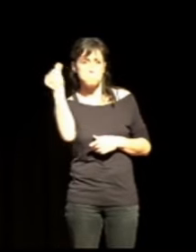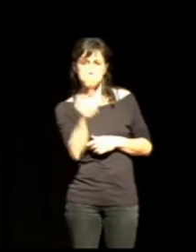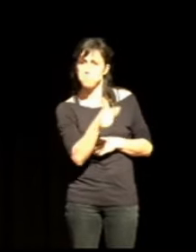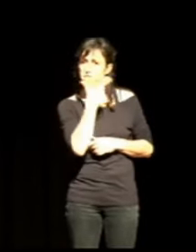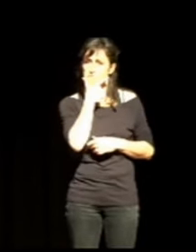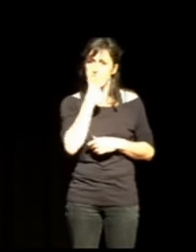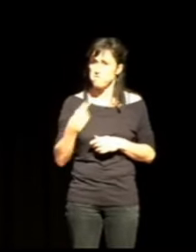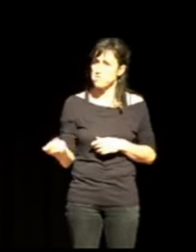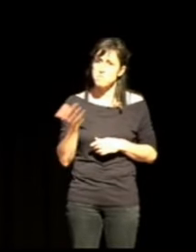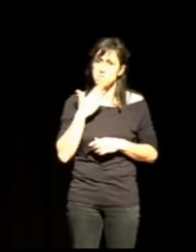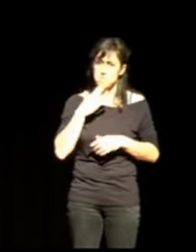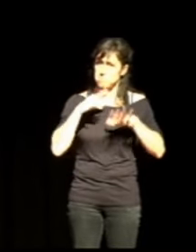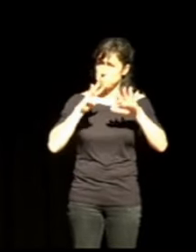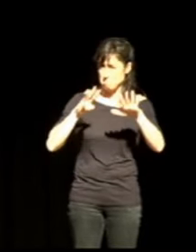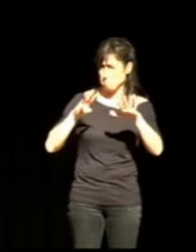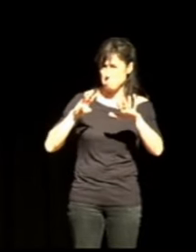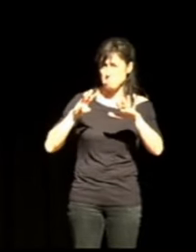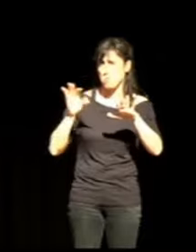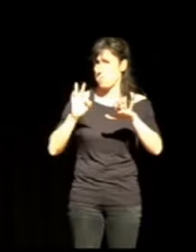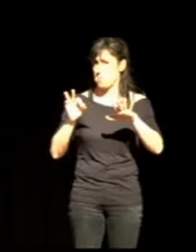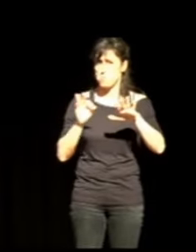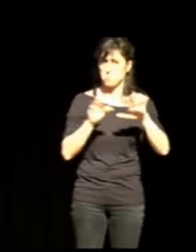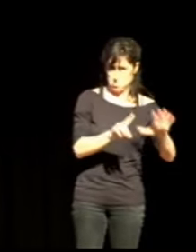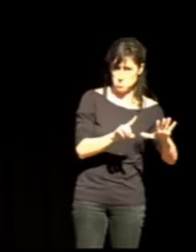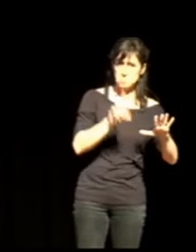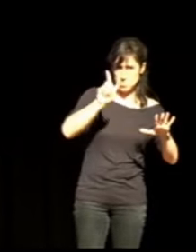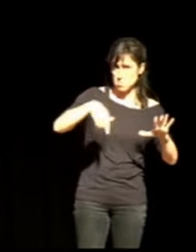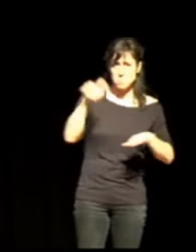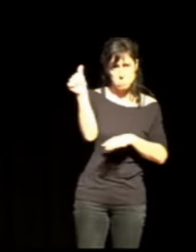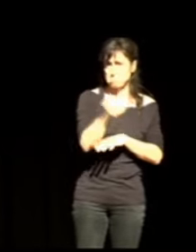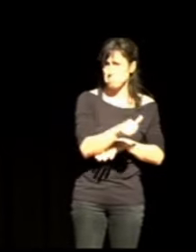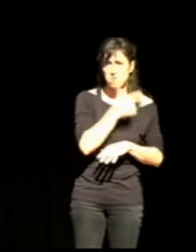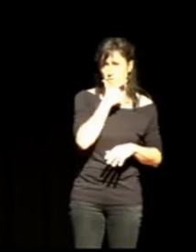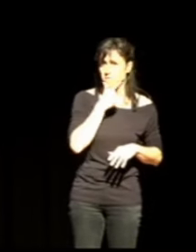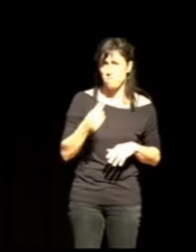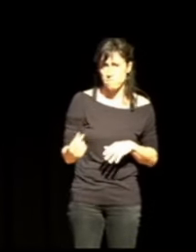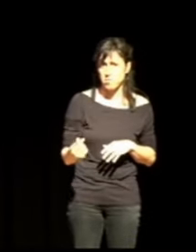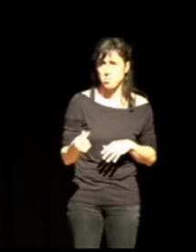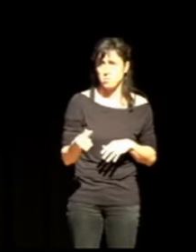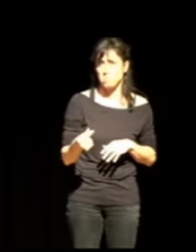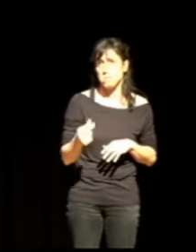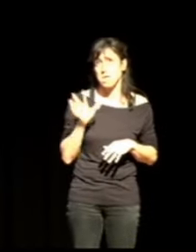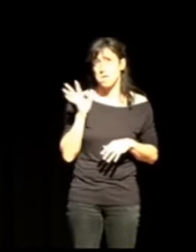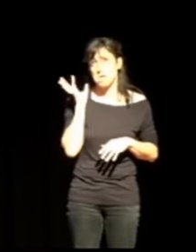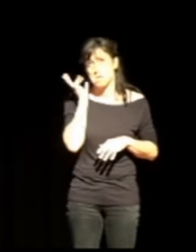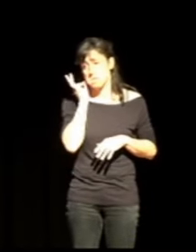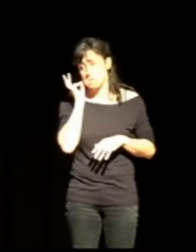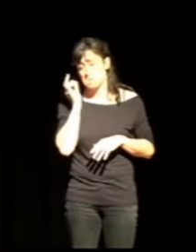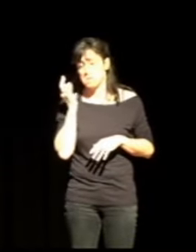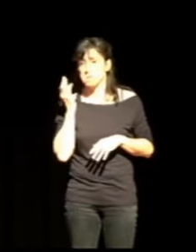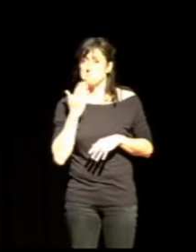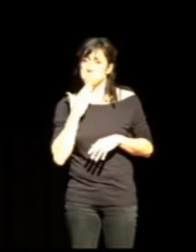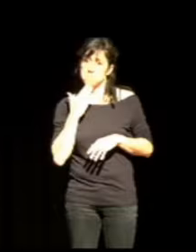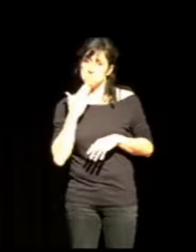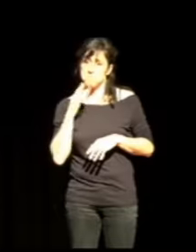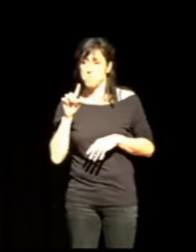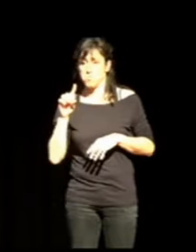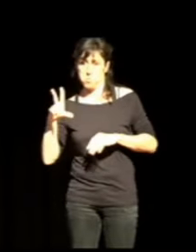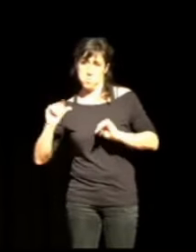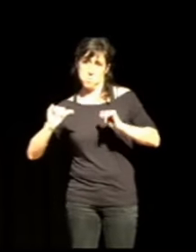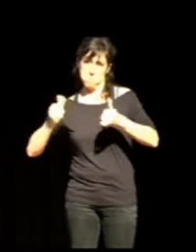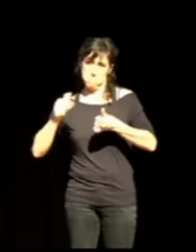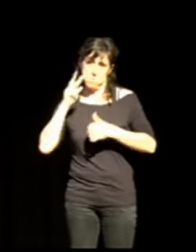los 8, incluso desde los 6 años, y las niñas lo ven un poco más tarde, desde los 12. Y